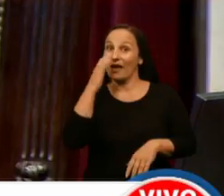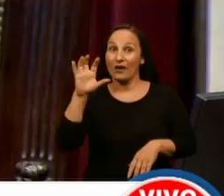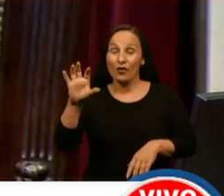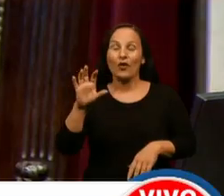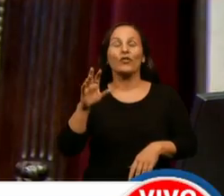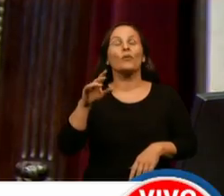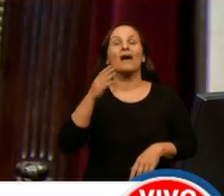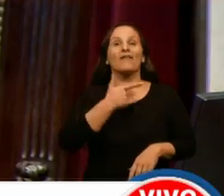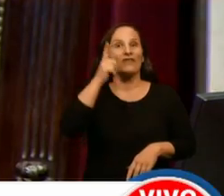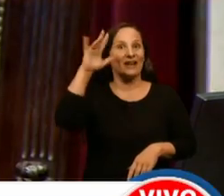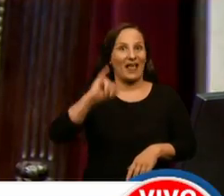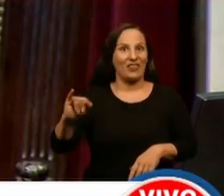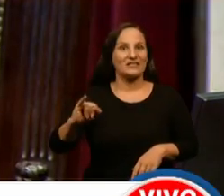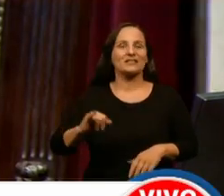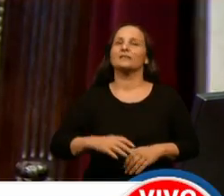fernández